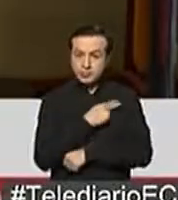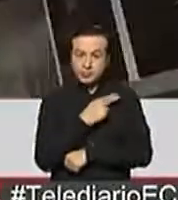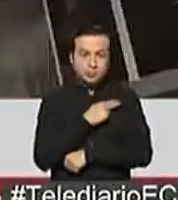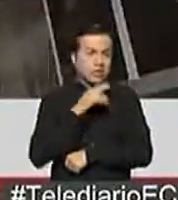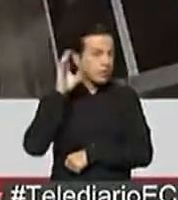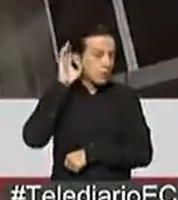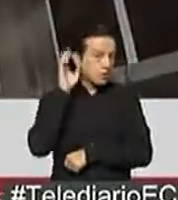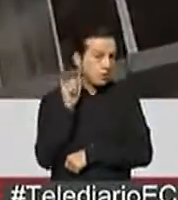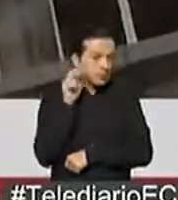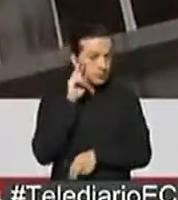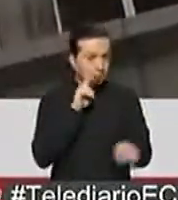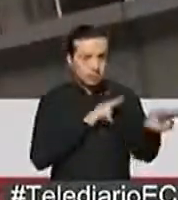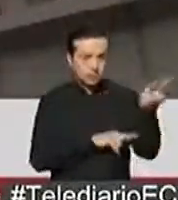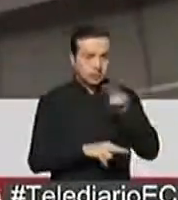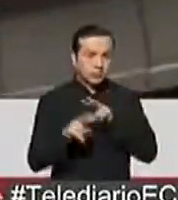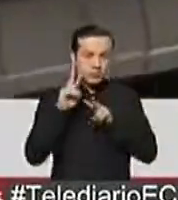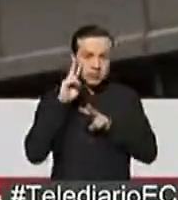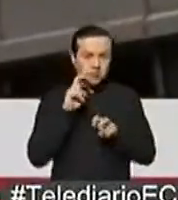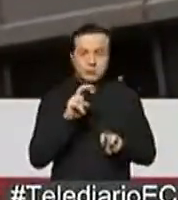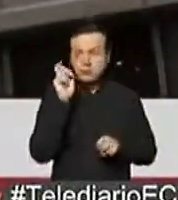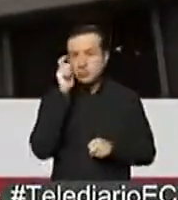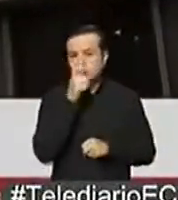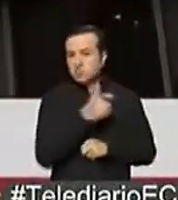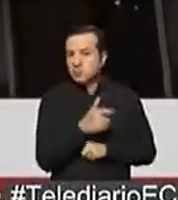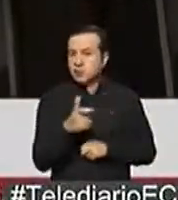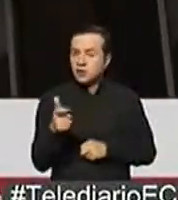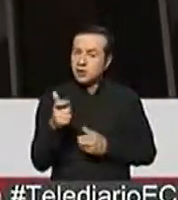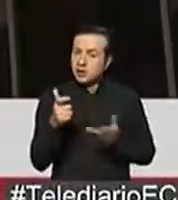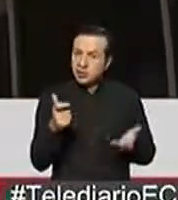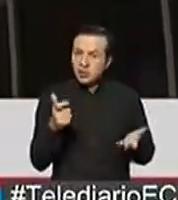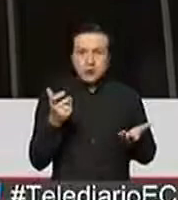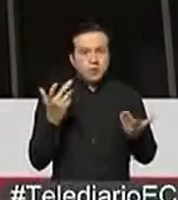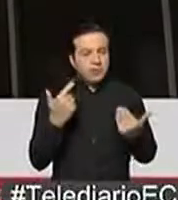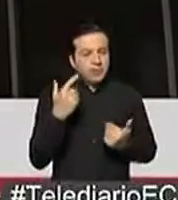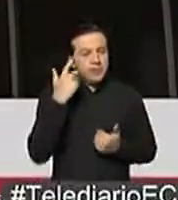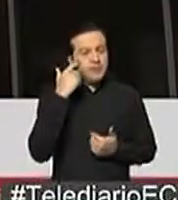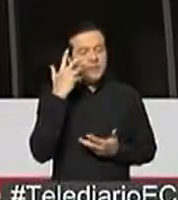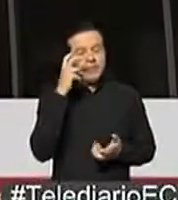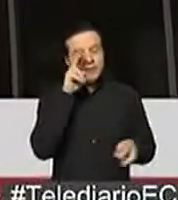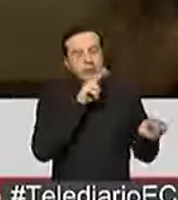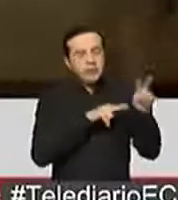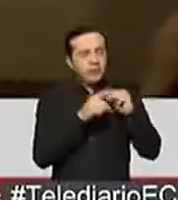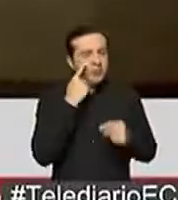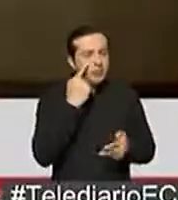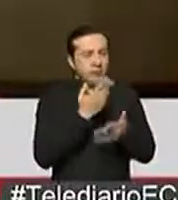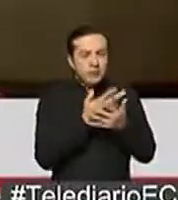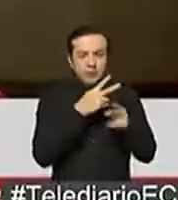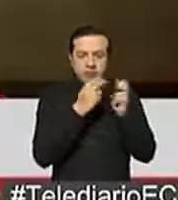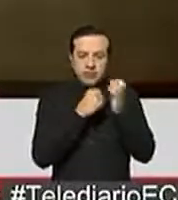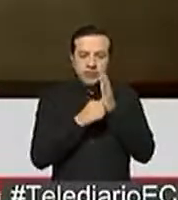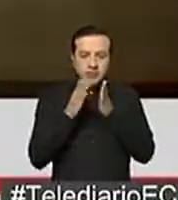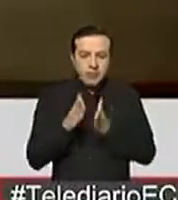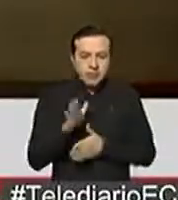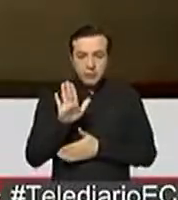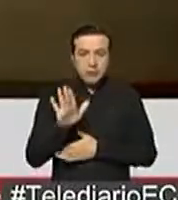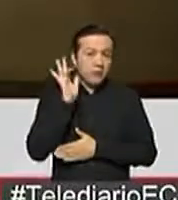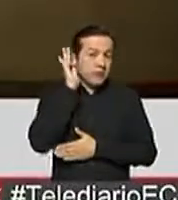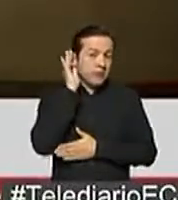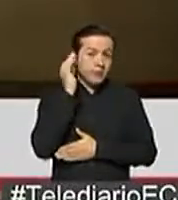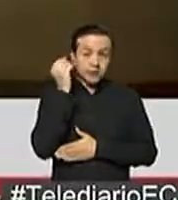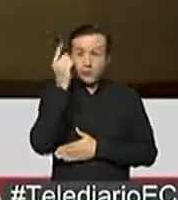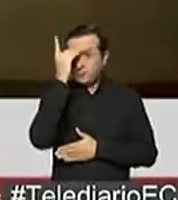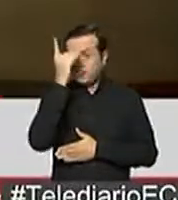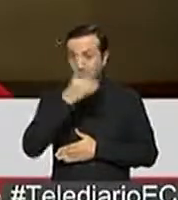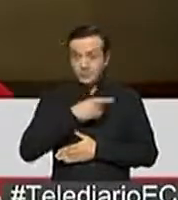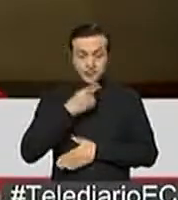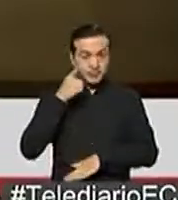Cuenca. La investigación está a cargo de la Fiscalía General del Estado, en la cual se buscará comprobar si la ex ministra Solís, utilizando